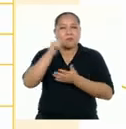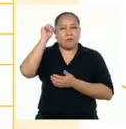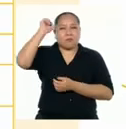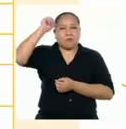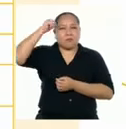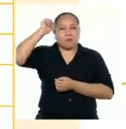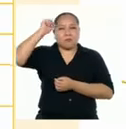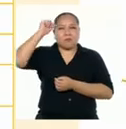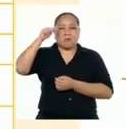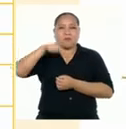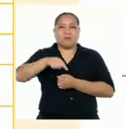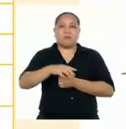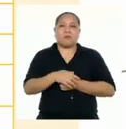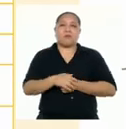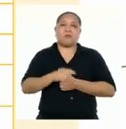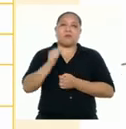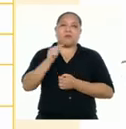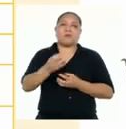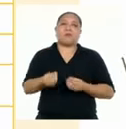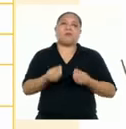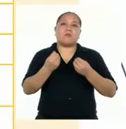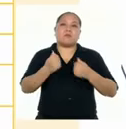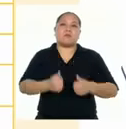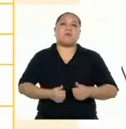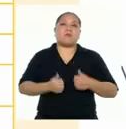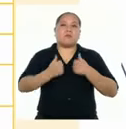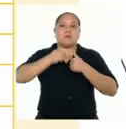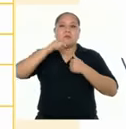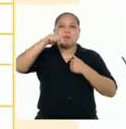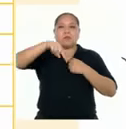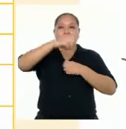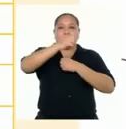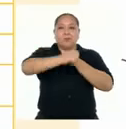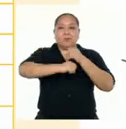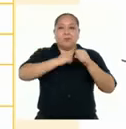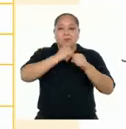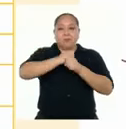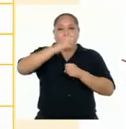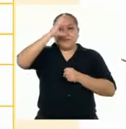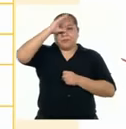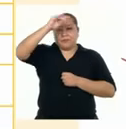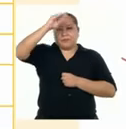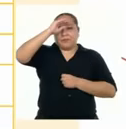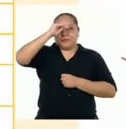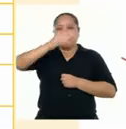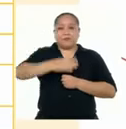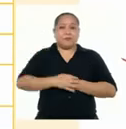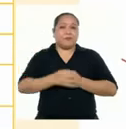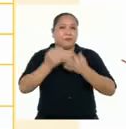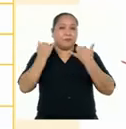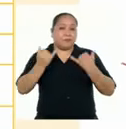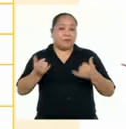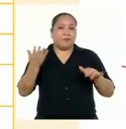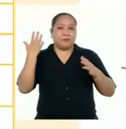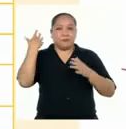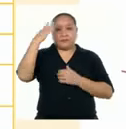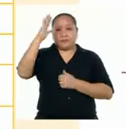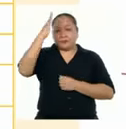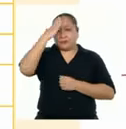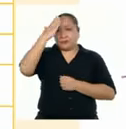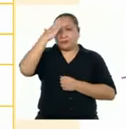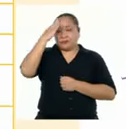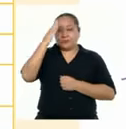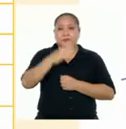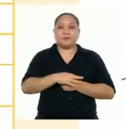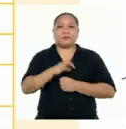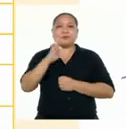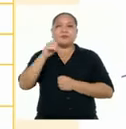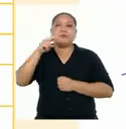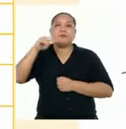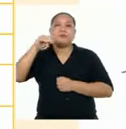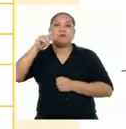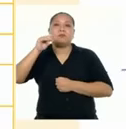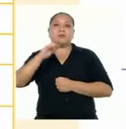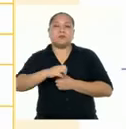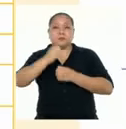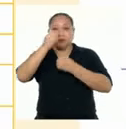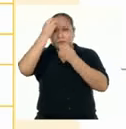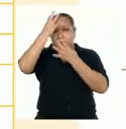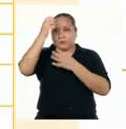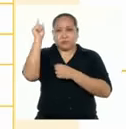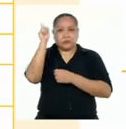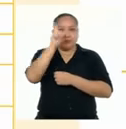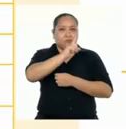recuerdos, pues se trata de cómo he vivido este año. Chicas y chicos, ahora ya saben que una fuente de